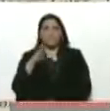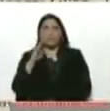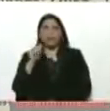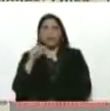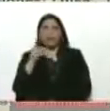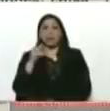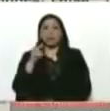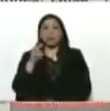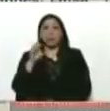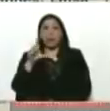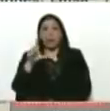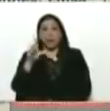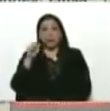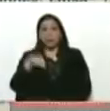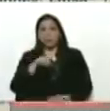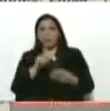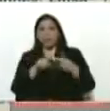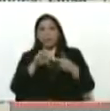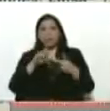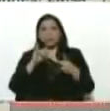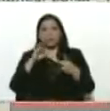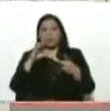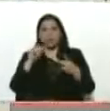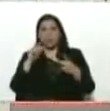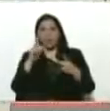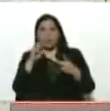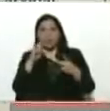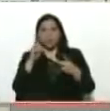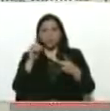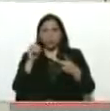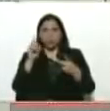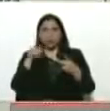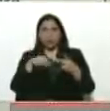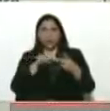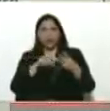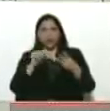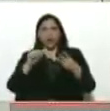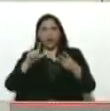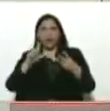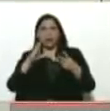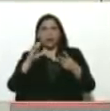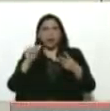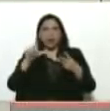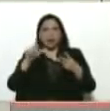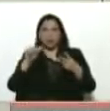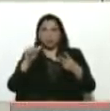sí, Ricardo Hausmann, sí, y Milos Alcalay. Sí,